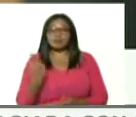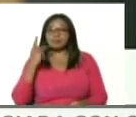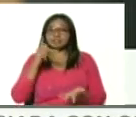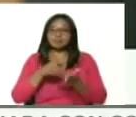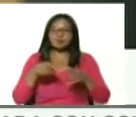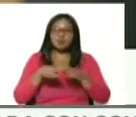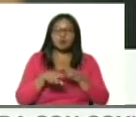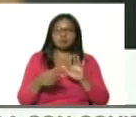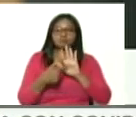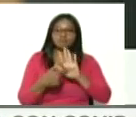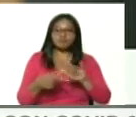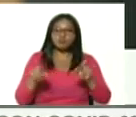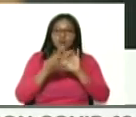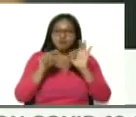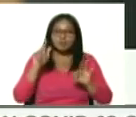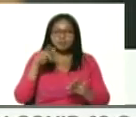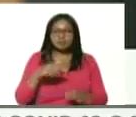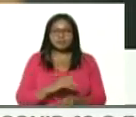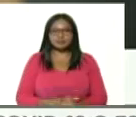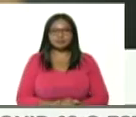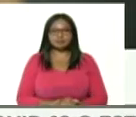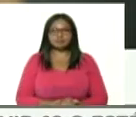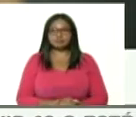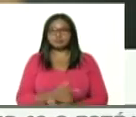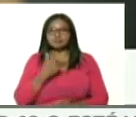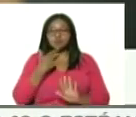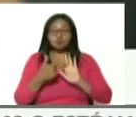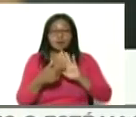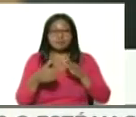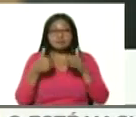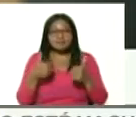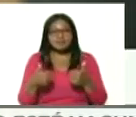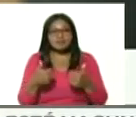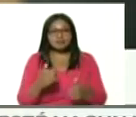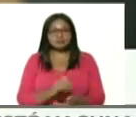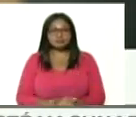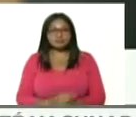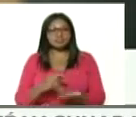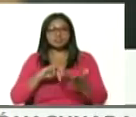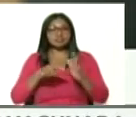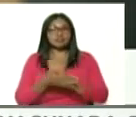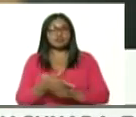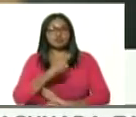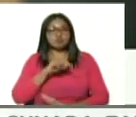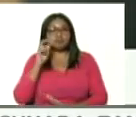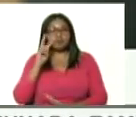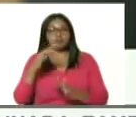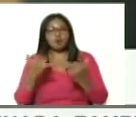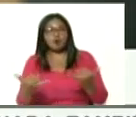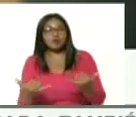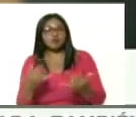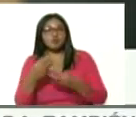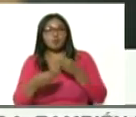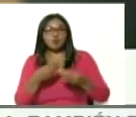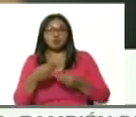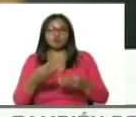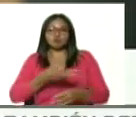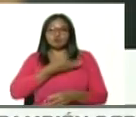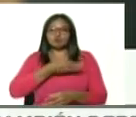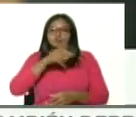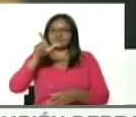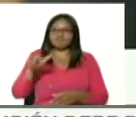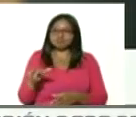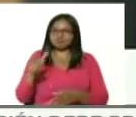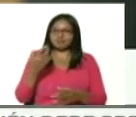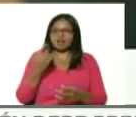participación y el protagonismo. Se define muy bien. Y ese protagonismo es el que vamos a ver nosotros. ¿Cómo hacemos una sociedad protagónica de